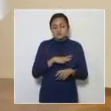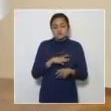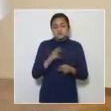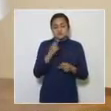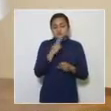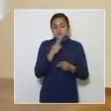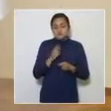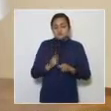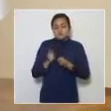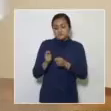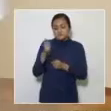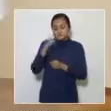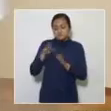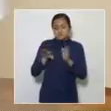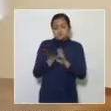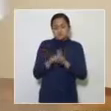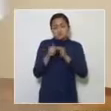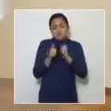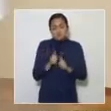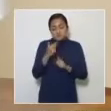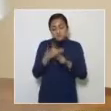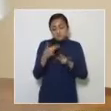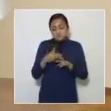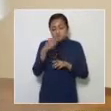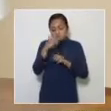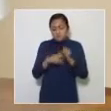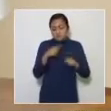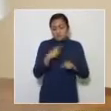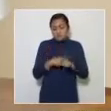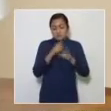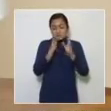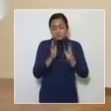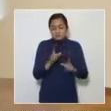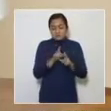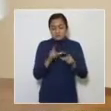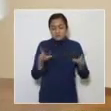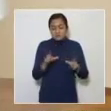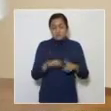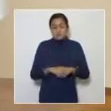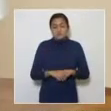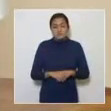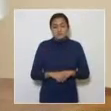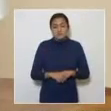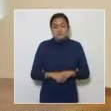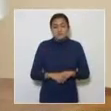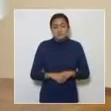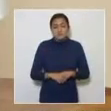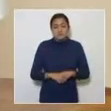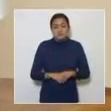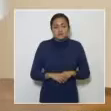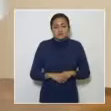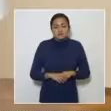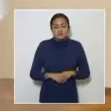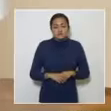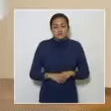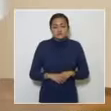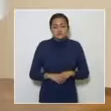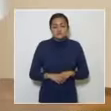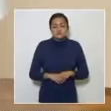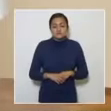personales únicos para que no haya riesgos al demás círculo